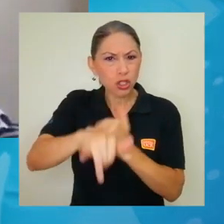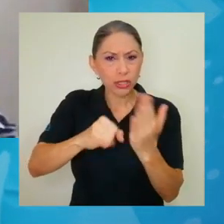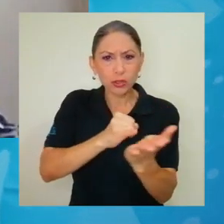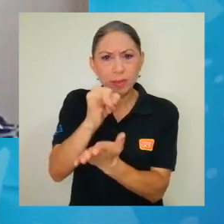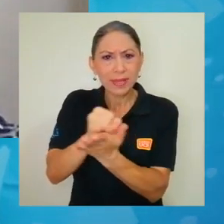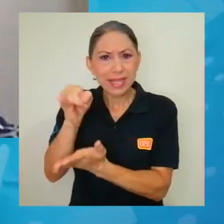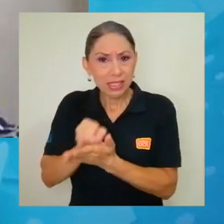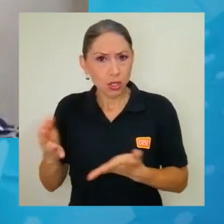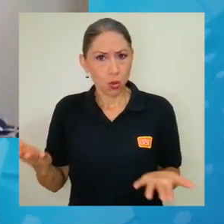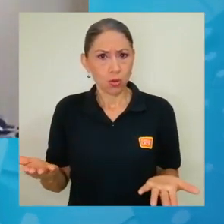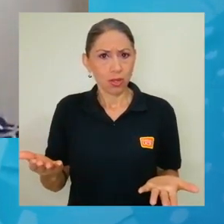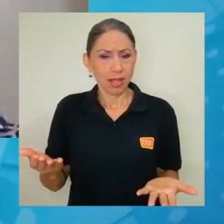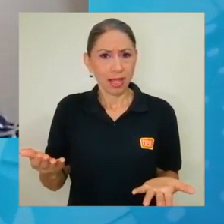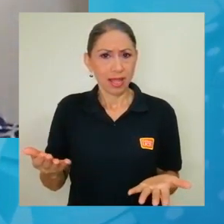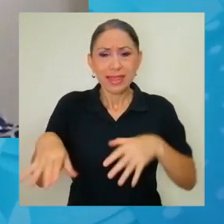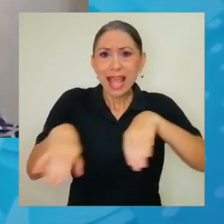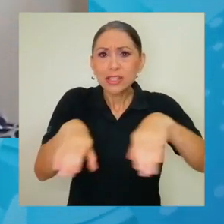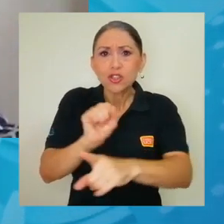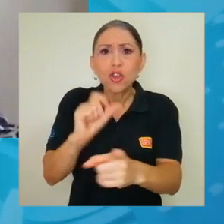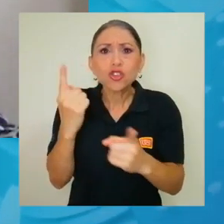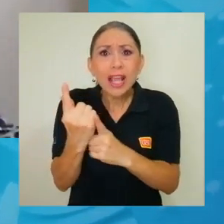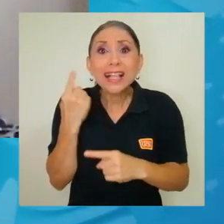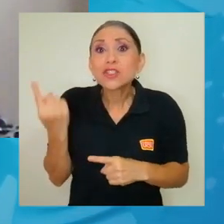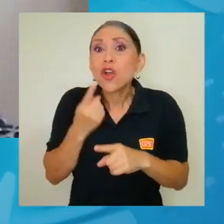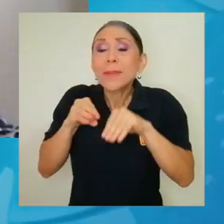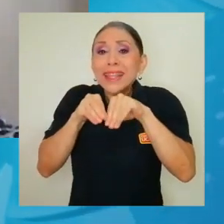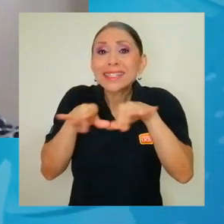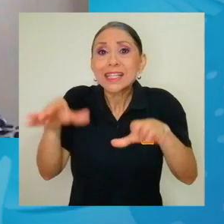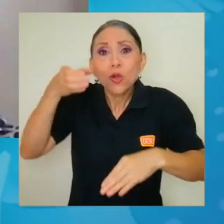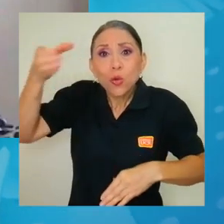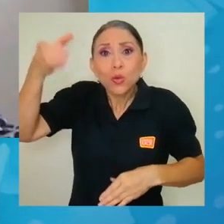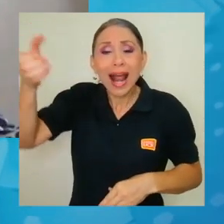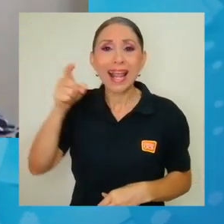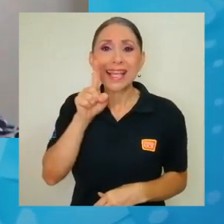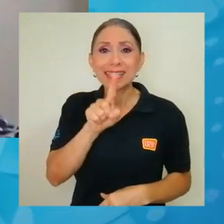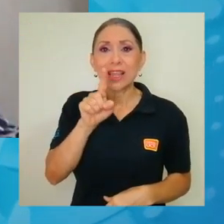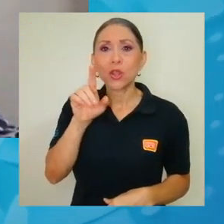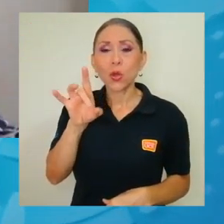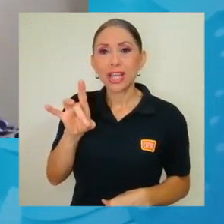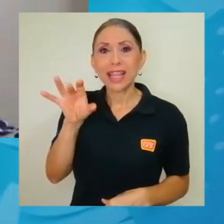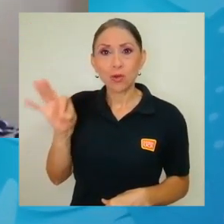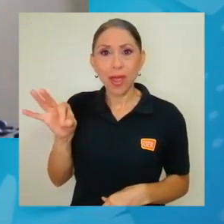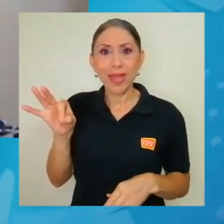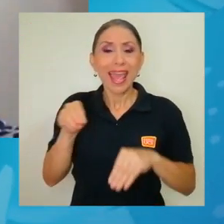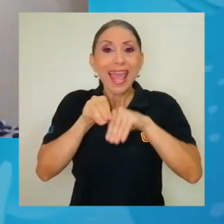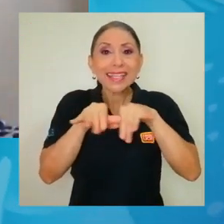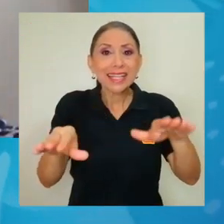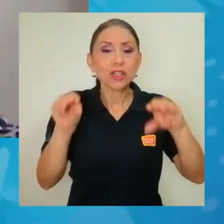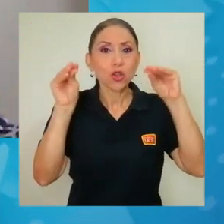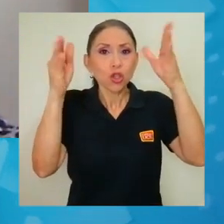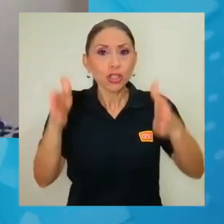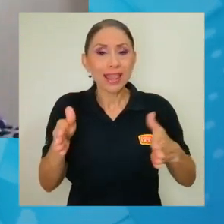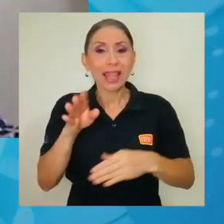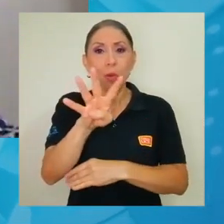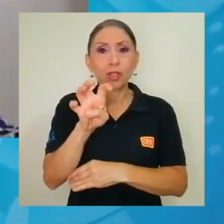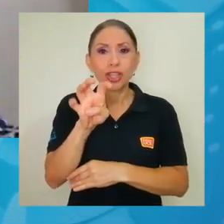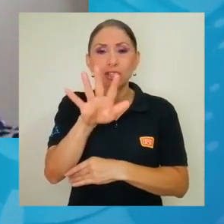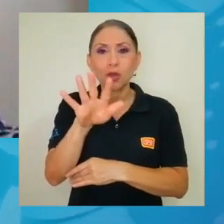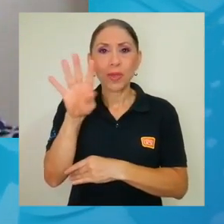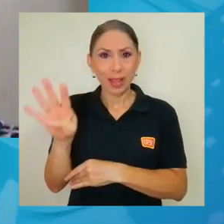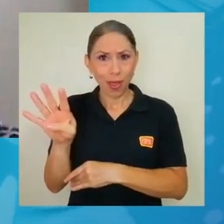ahí proyectos de investigación, de acción social, solo en extensión cultural tenemos 189, en extensión docente 454,